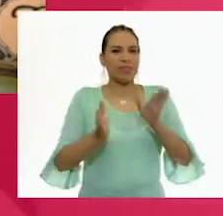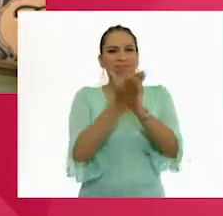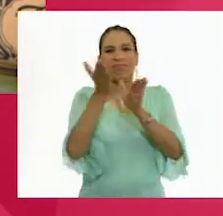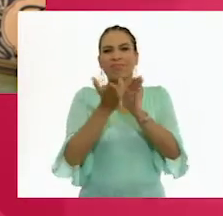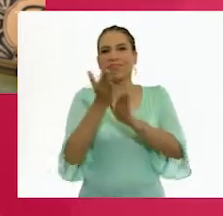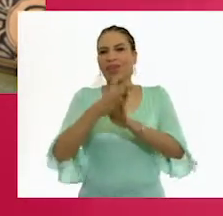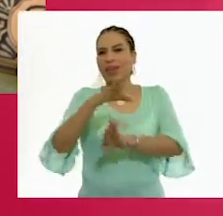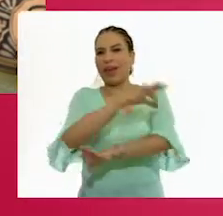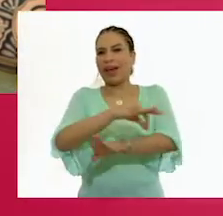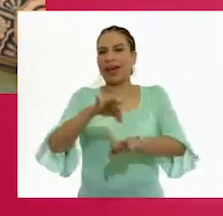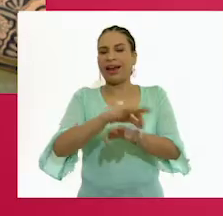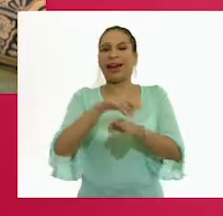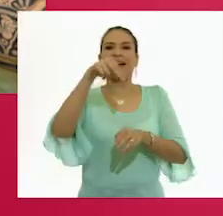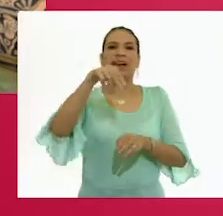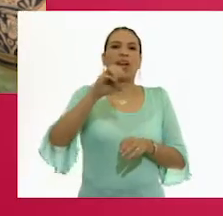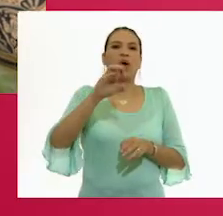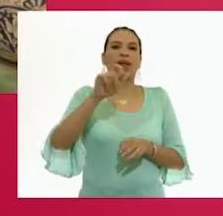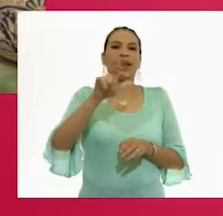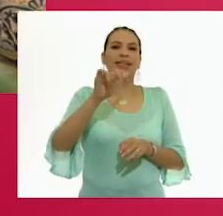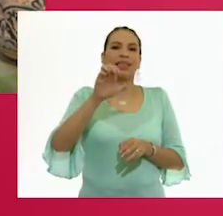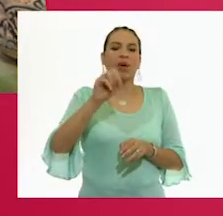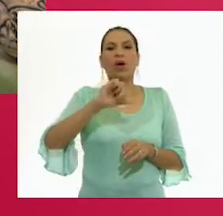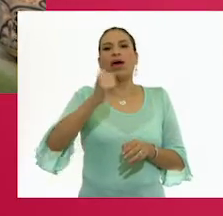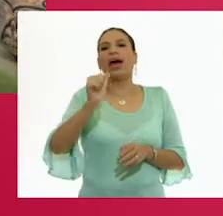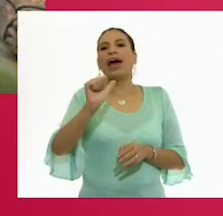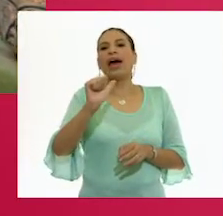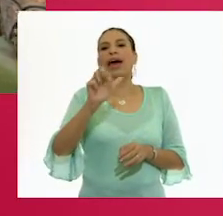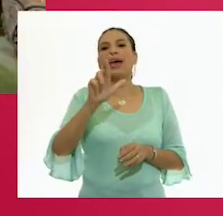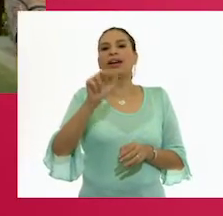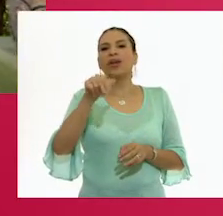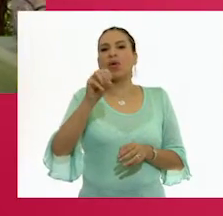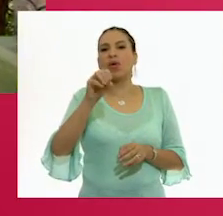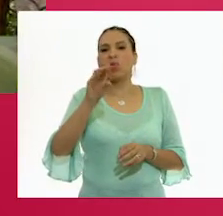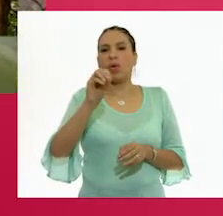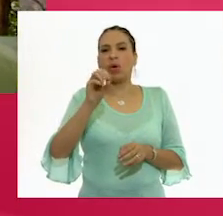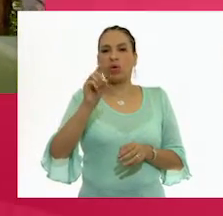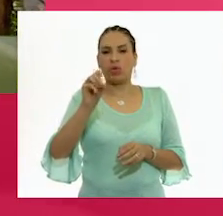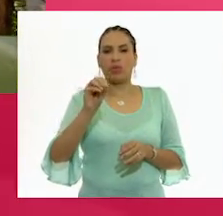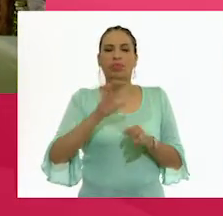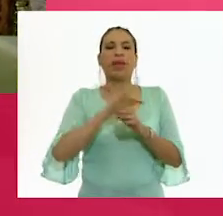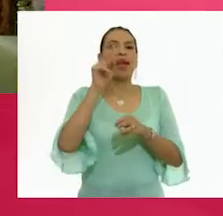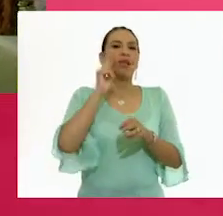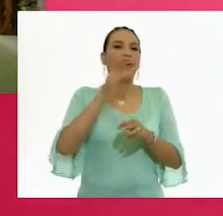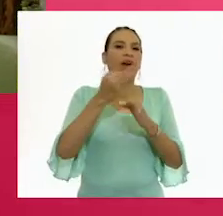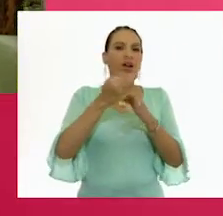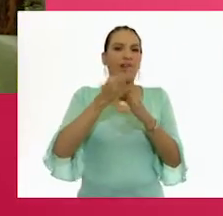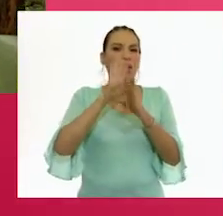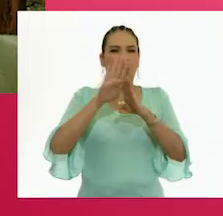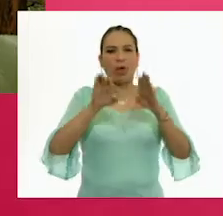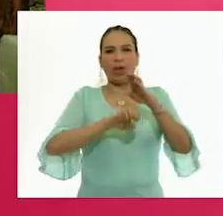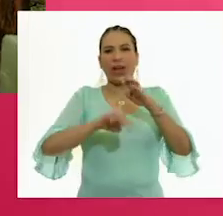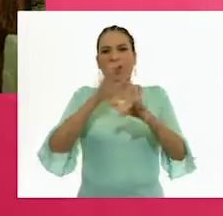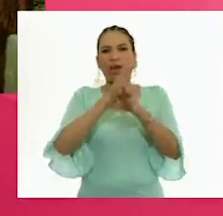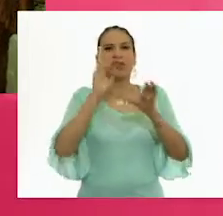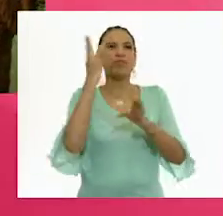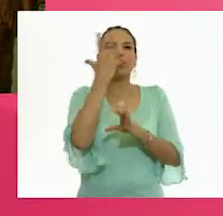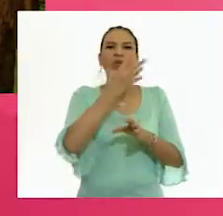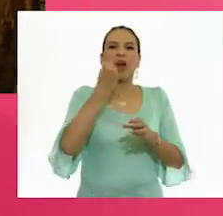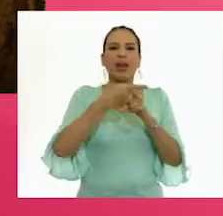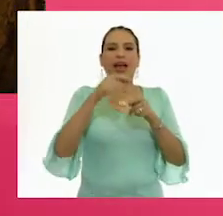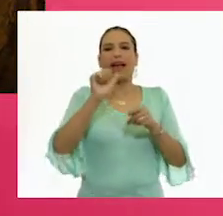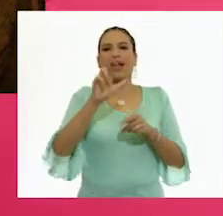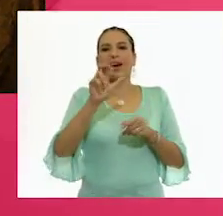arquitectónico entre el neoclásico y el Art Nouveau. Aquí, en Tecajete, encontramos elementos decorativos del Art